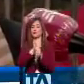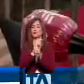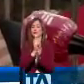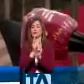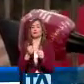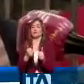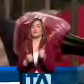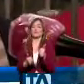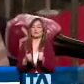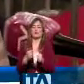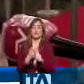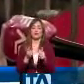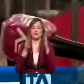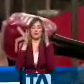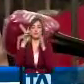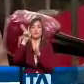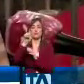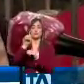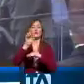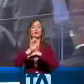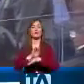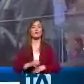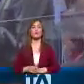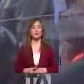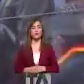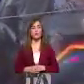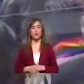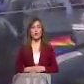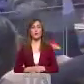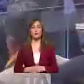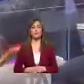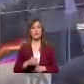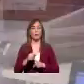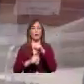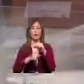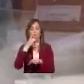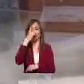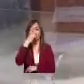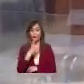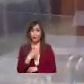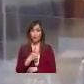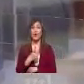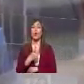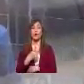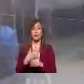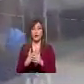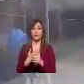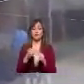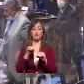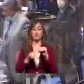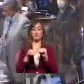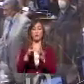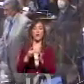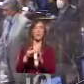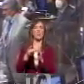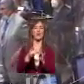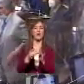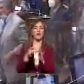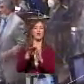son las prioridades que necesita el país? Esto se irá definiendo en los próximos días hasta tener una hoja de ruta que incluya